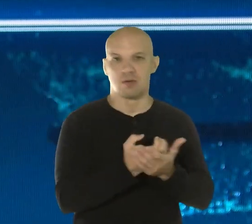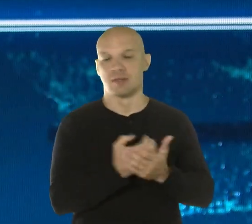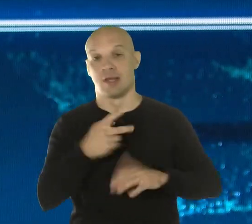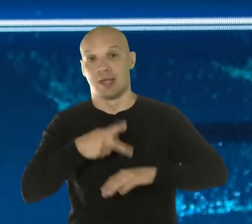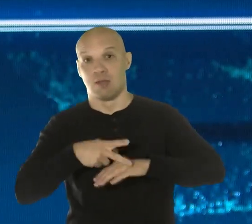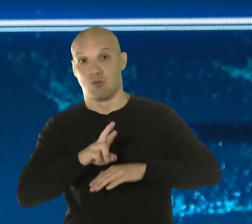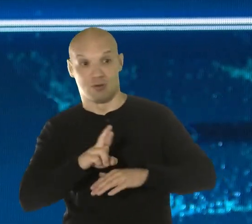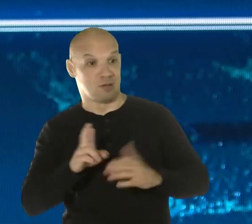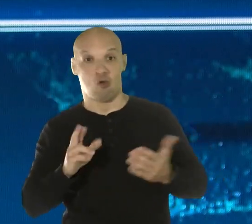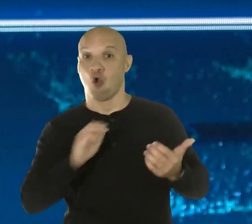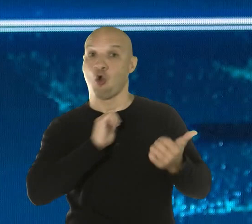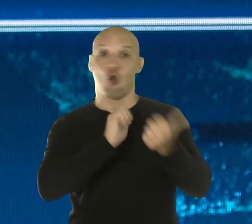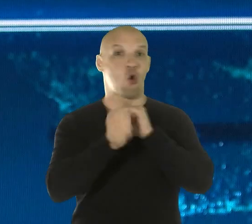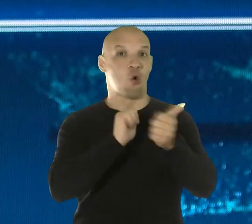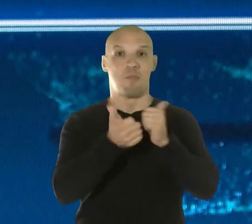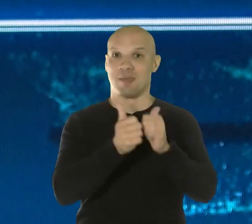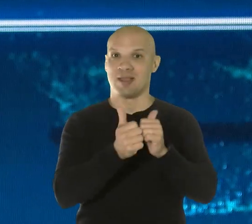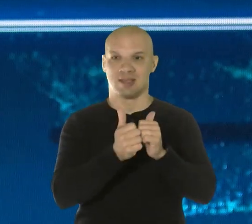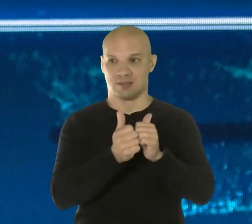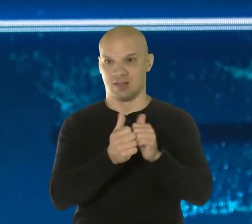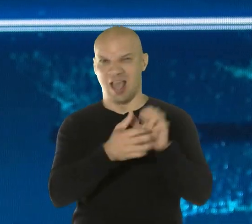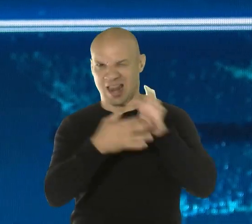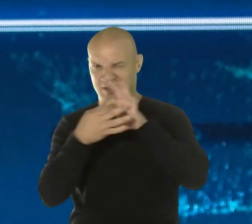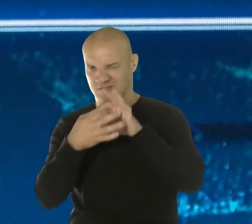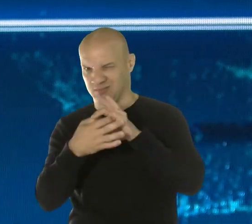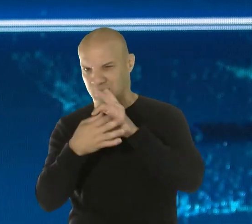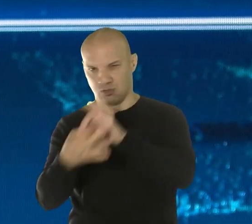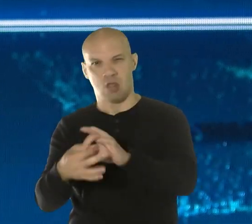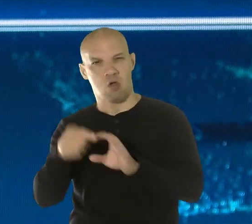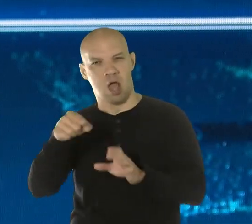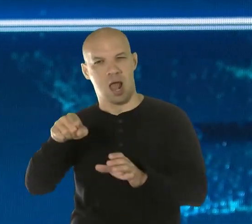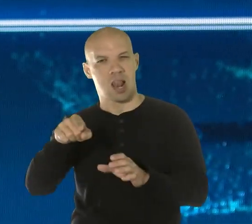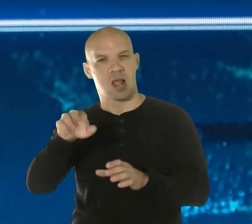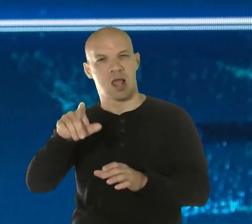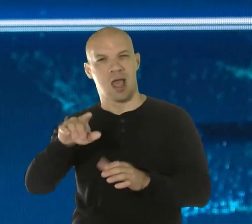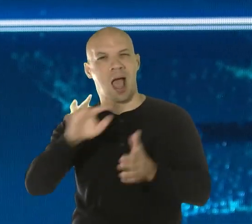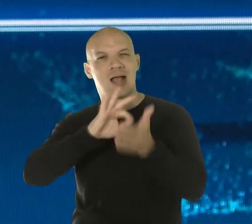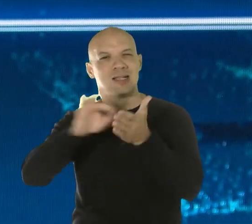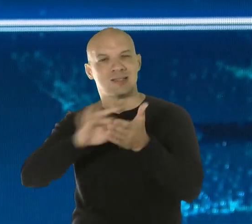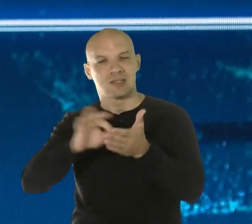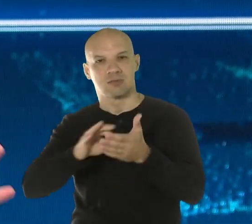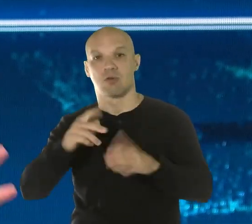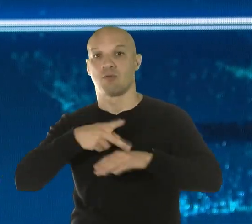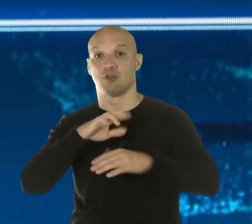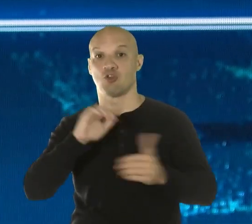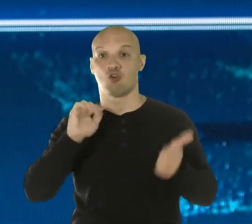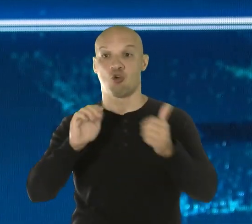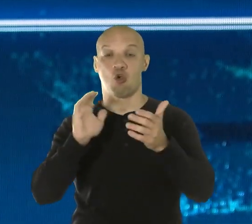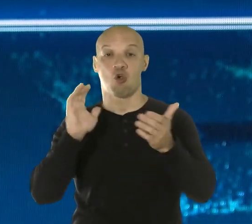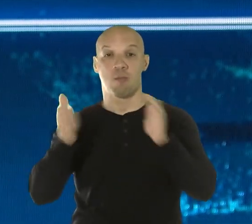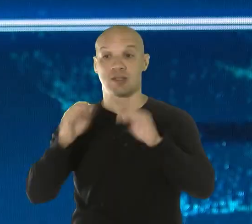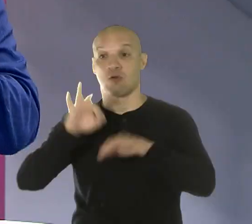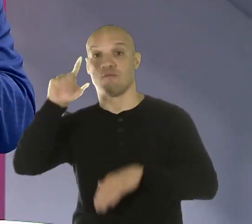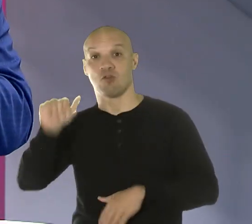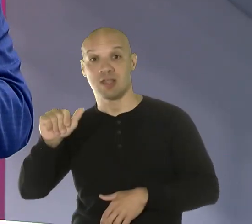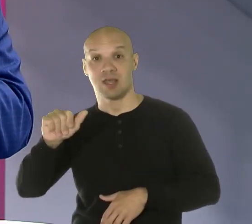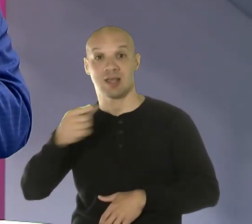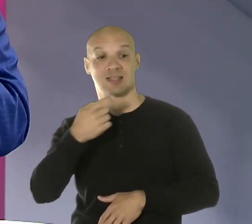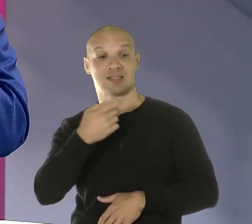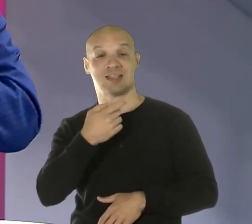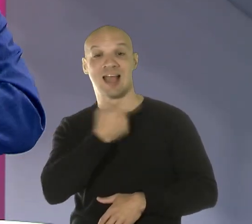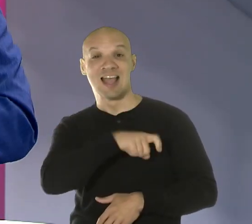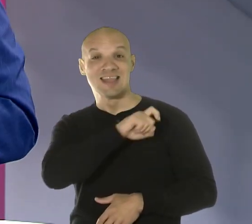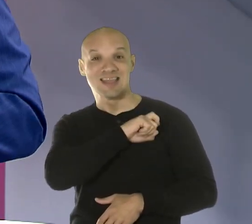Rico, estoy compitiendo, de acuerdo con el censo, con Florida, Texas y Pensilvania, que eso también tenemos que tomarlo en cuenta.